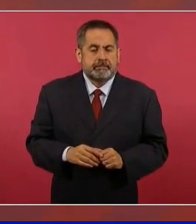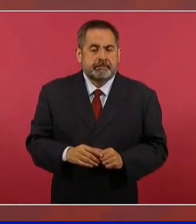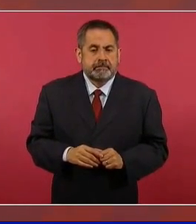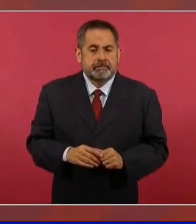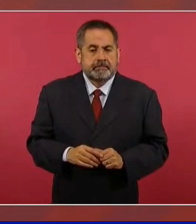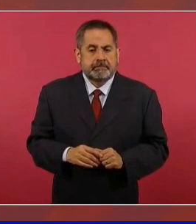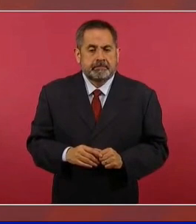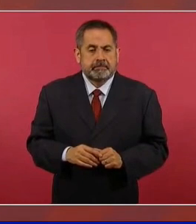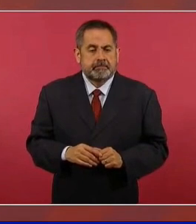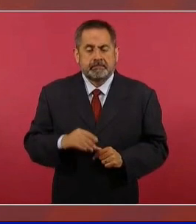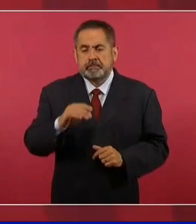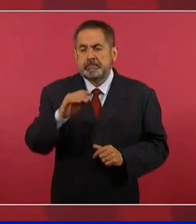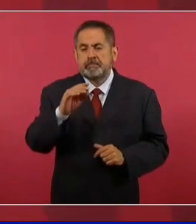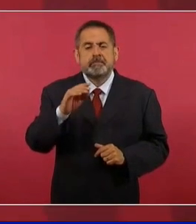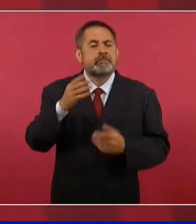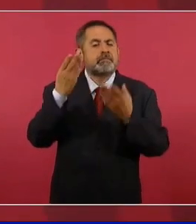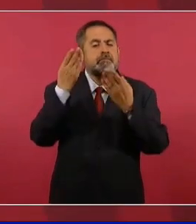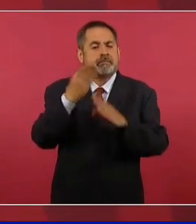Autonomía del Banco de México,